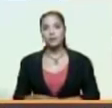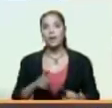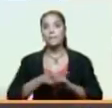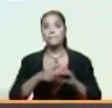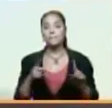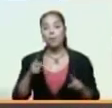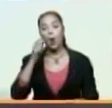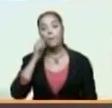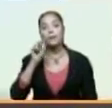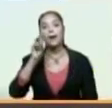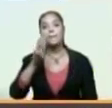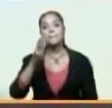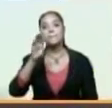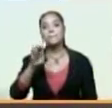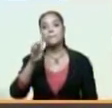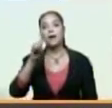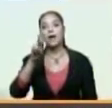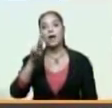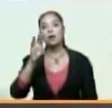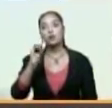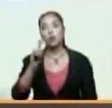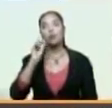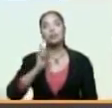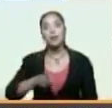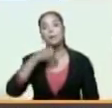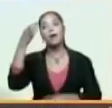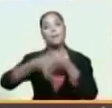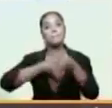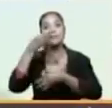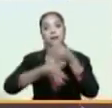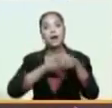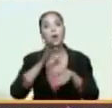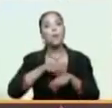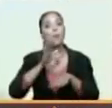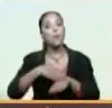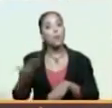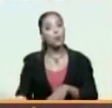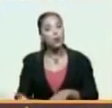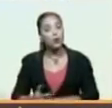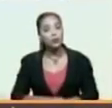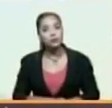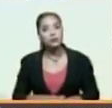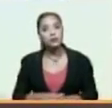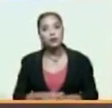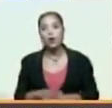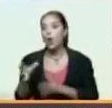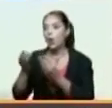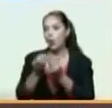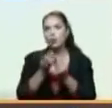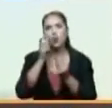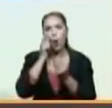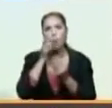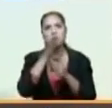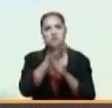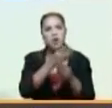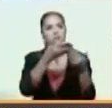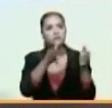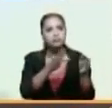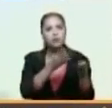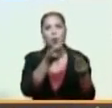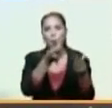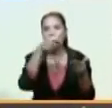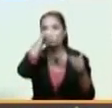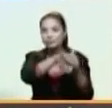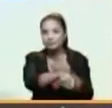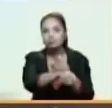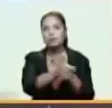Lupera deberá explicar por qué aperturó con Germán Ferrer estas